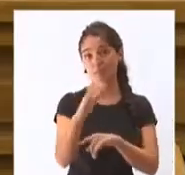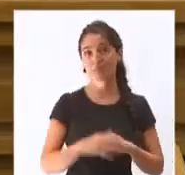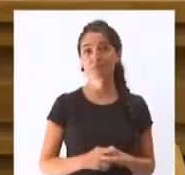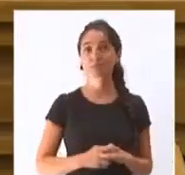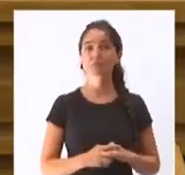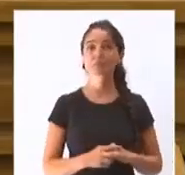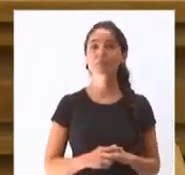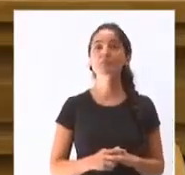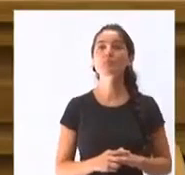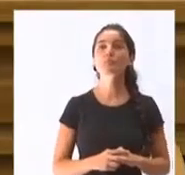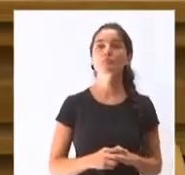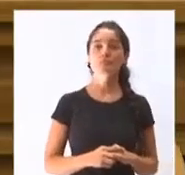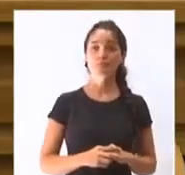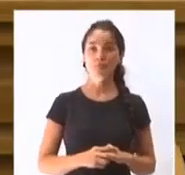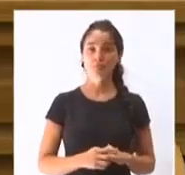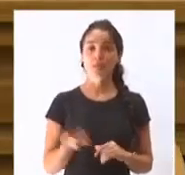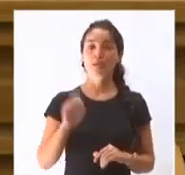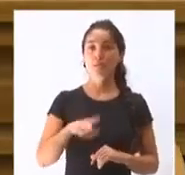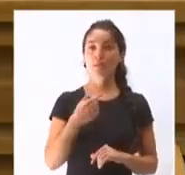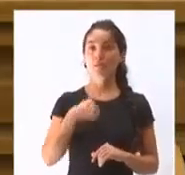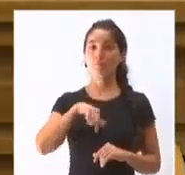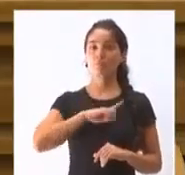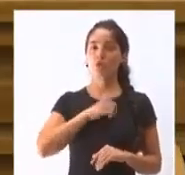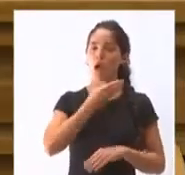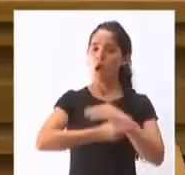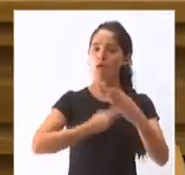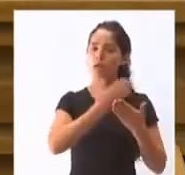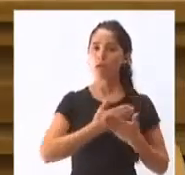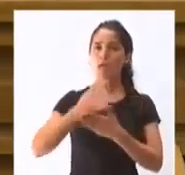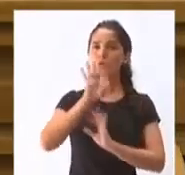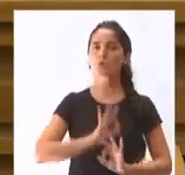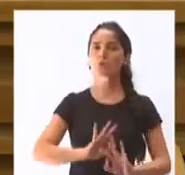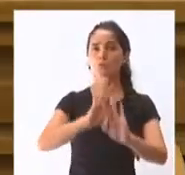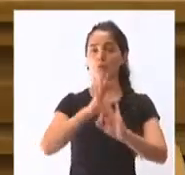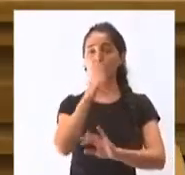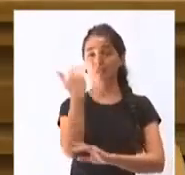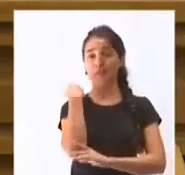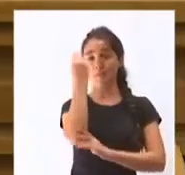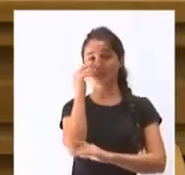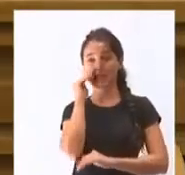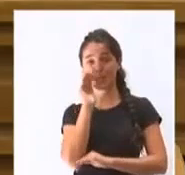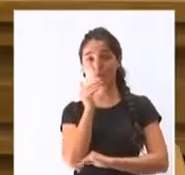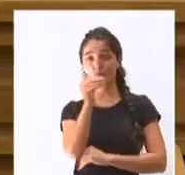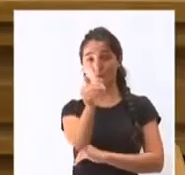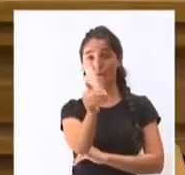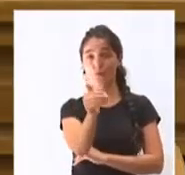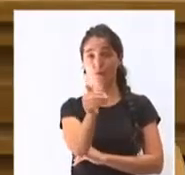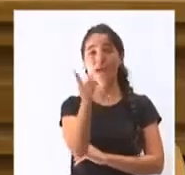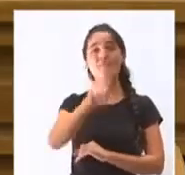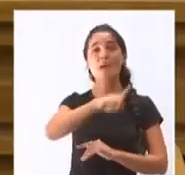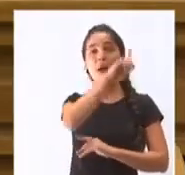vamos a poner también en un estudio especial en previsión de toda la cantidad de conflictividad que se está generando en el perímetro de